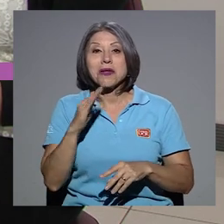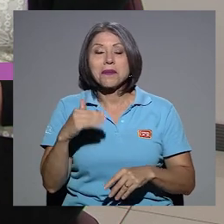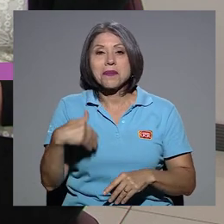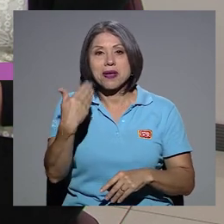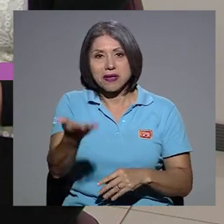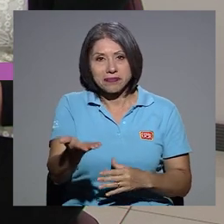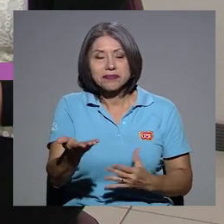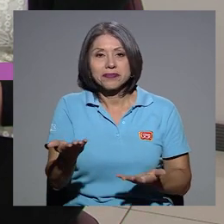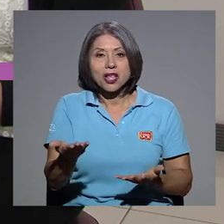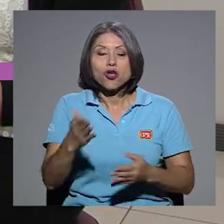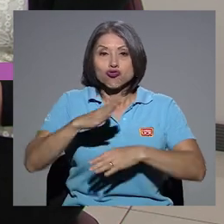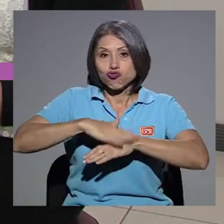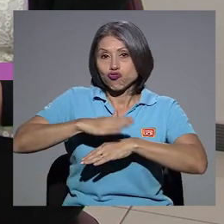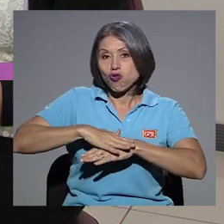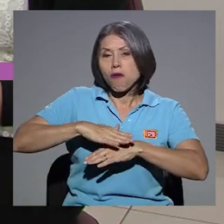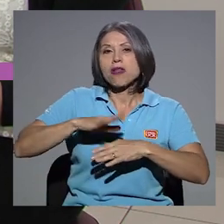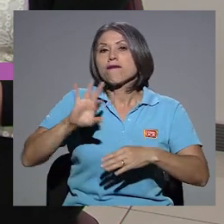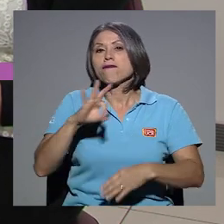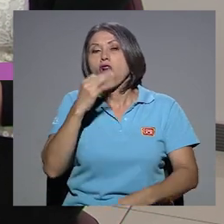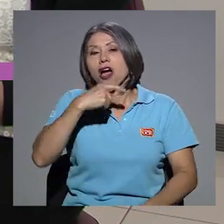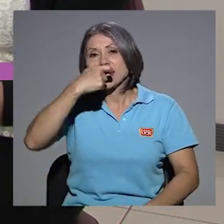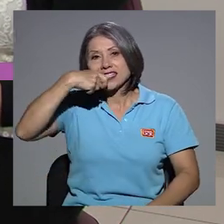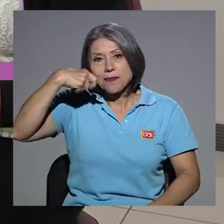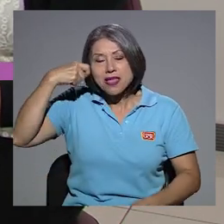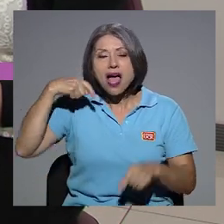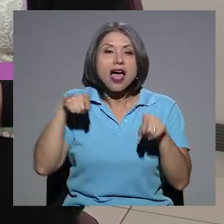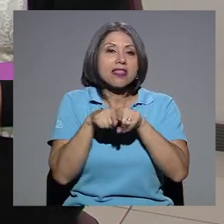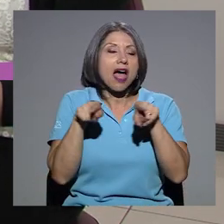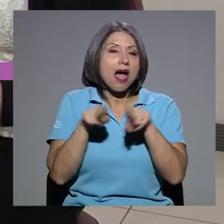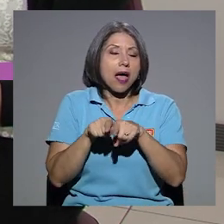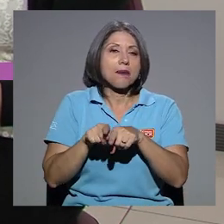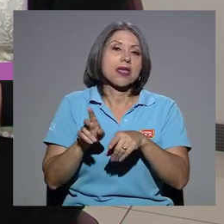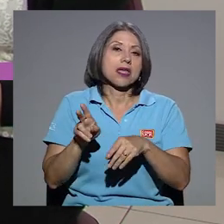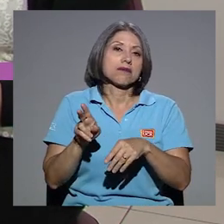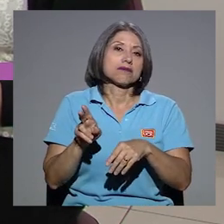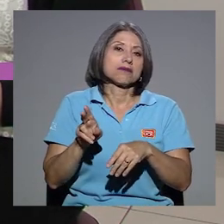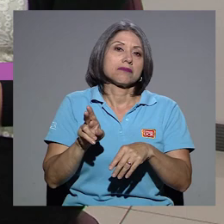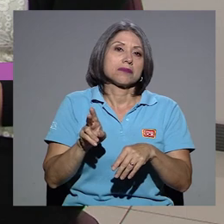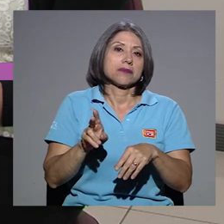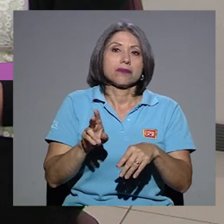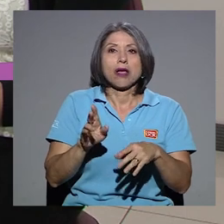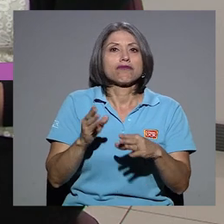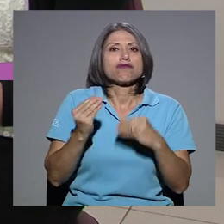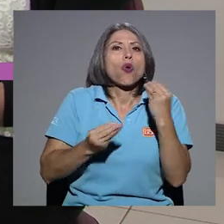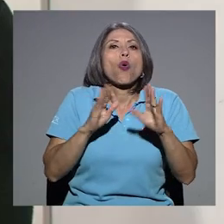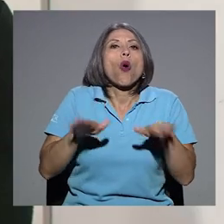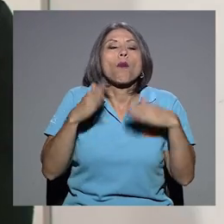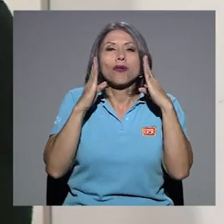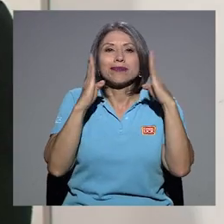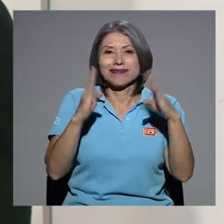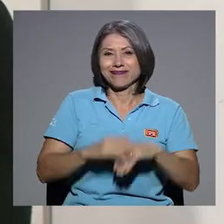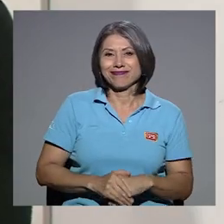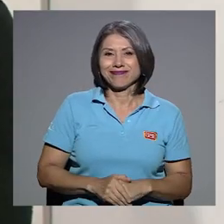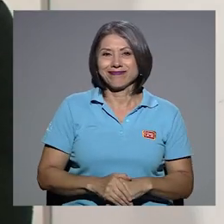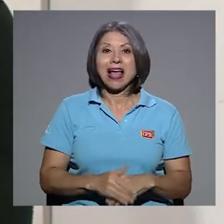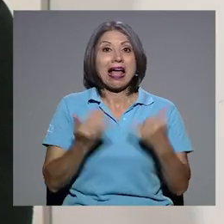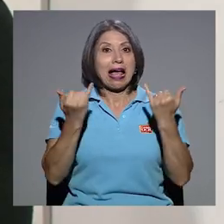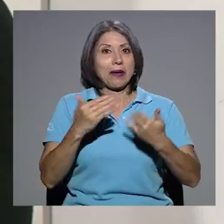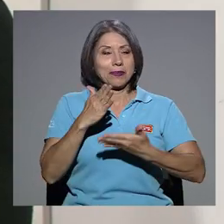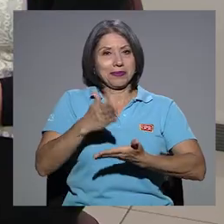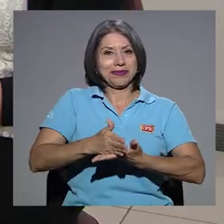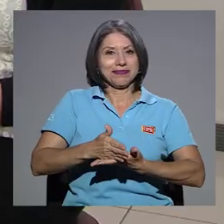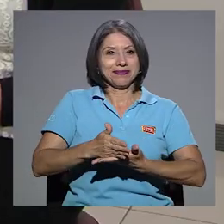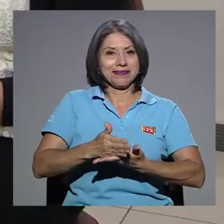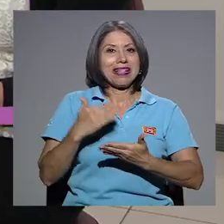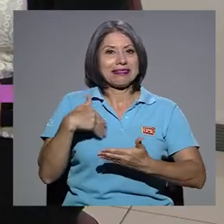más adelante acerca del cepillado y acerca también, digamos, de otros, del tratamiento. Okay. Un poquito más. Vamos a hacer una